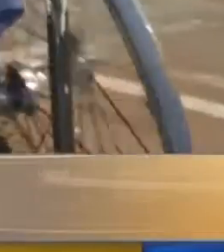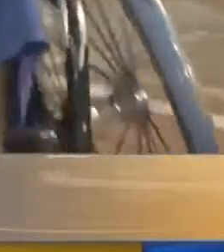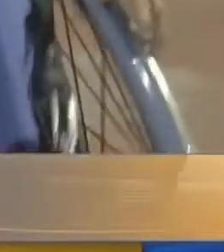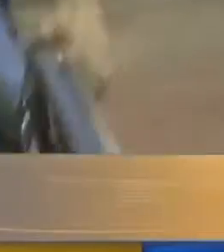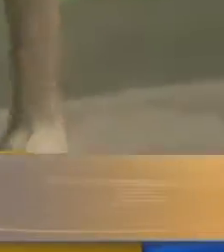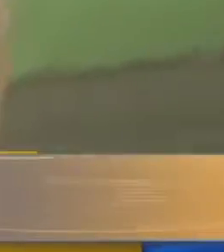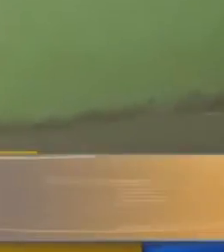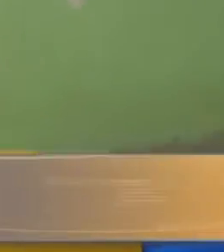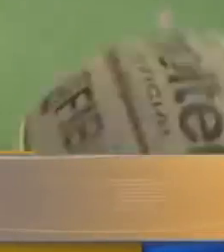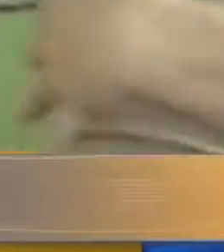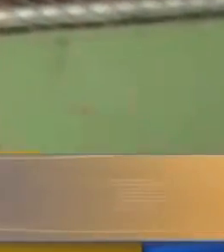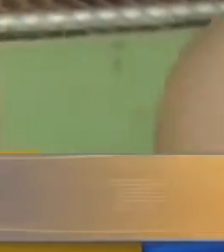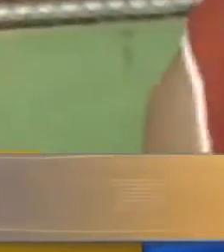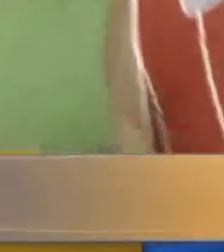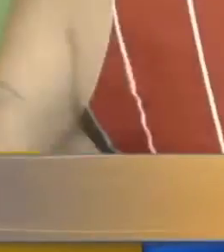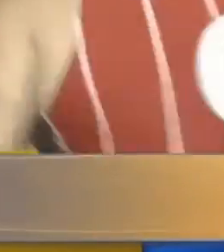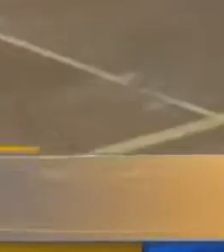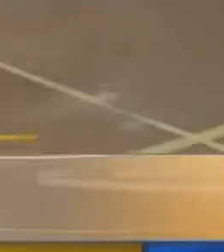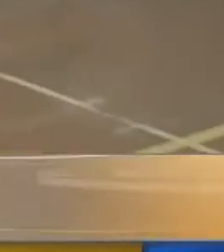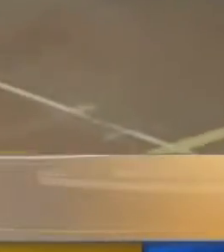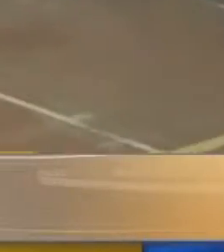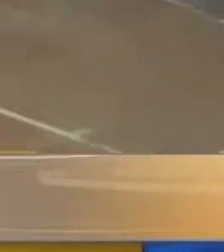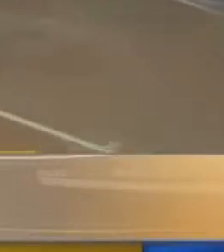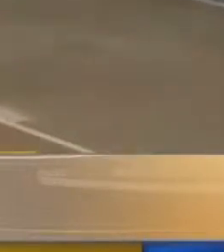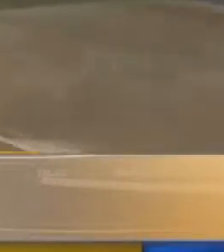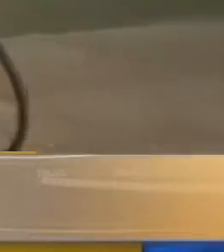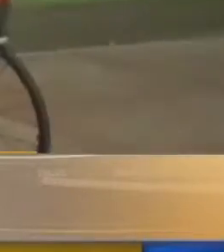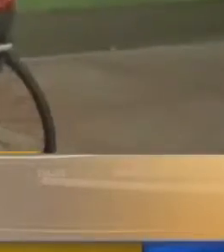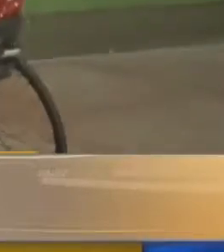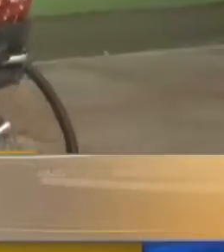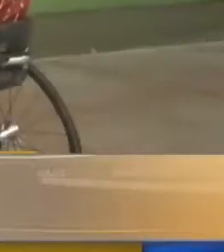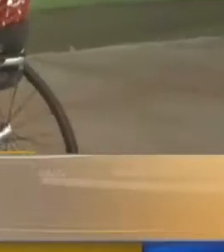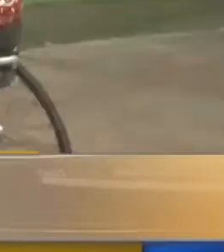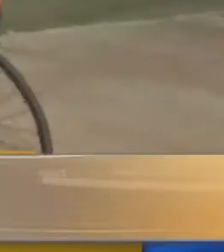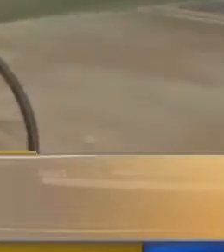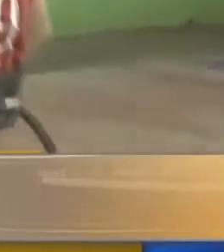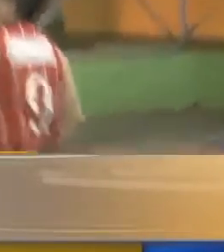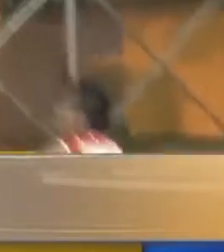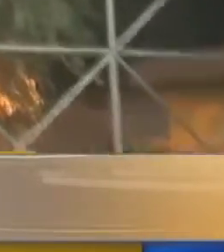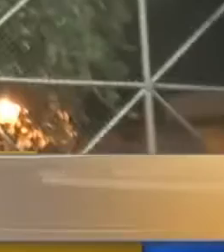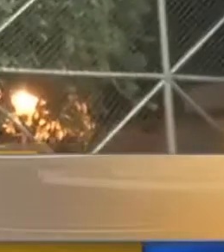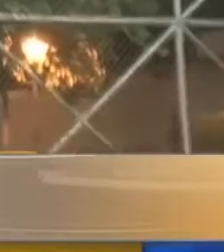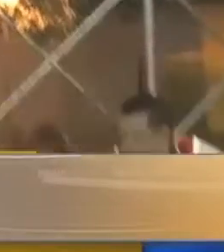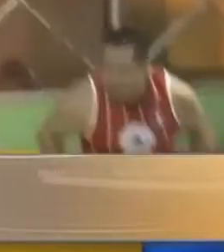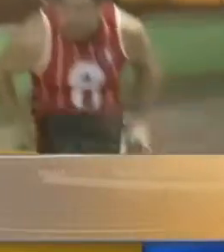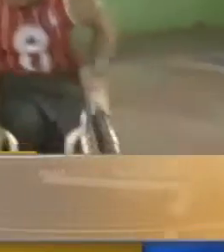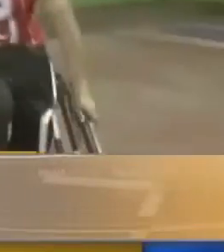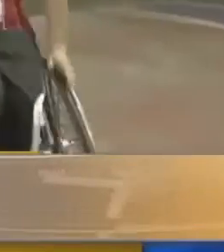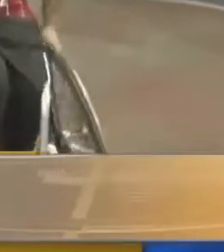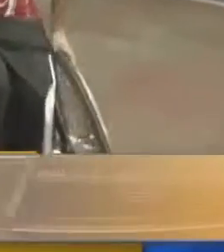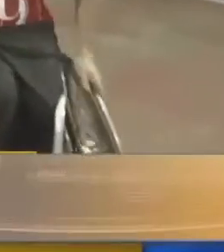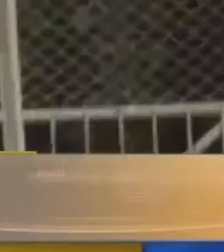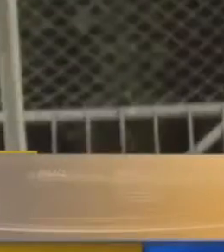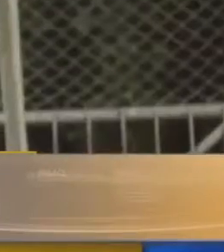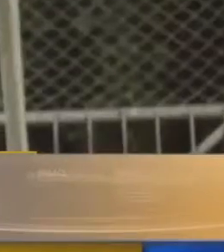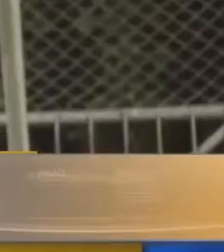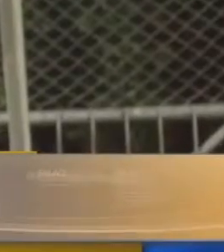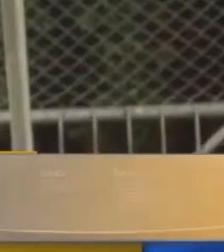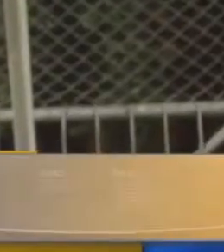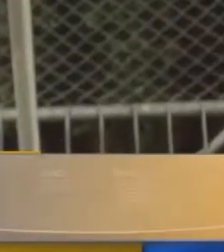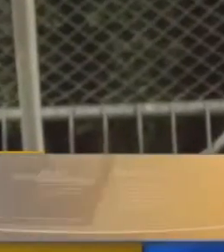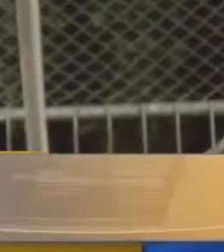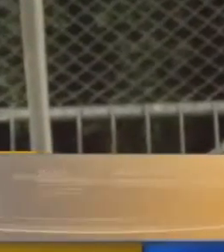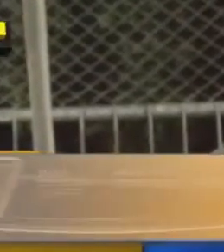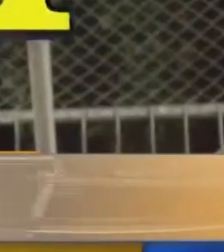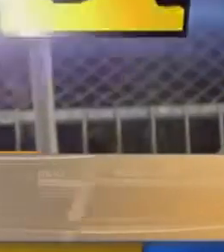de Baloncesto en silla de ruedas logró la tercera posición en el torneo sudamericano de esta disciplina deportiva, efectuado en Cali. Un barranqueño hizo